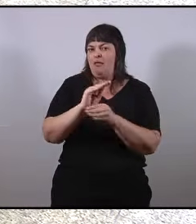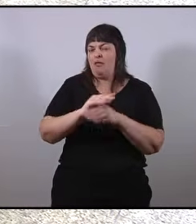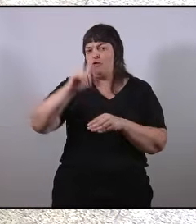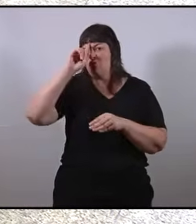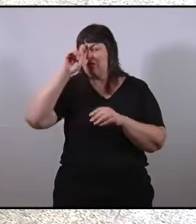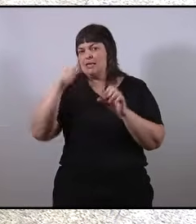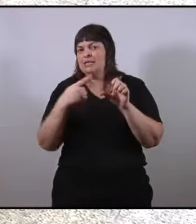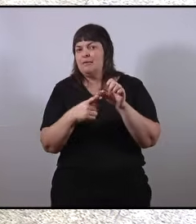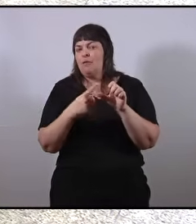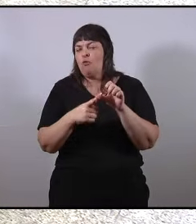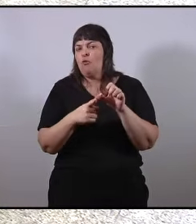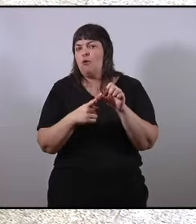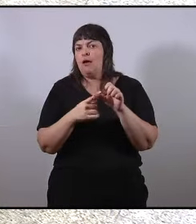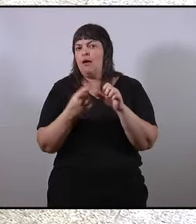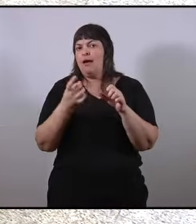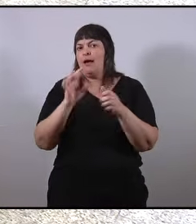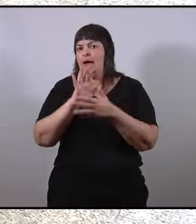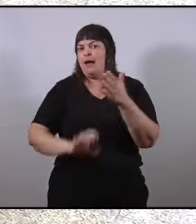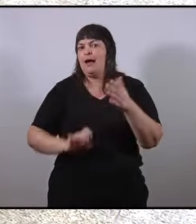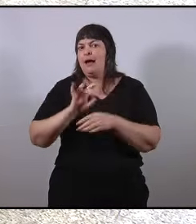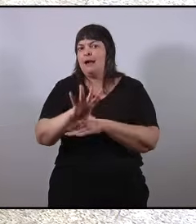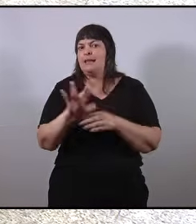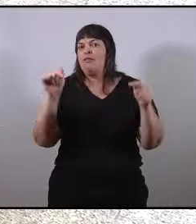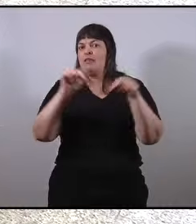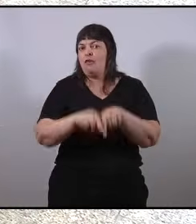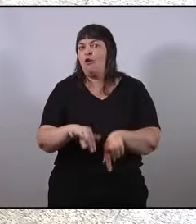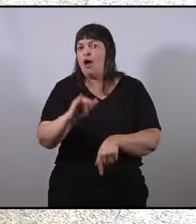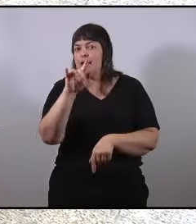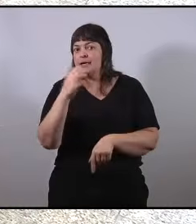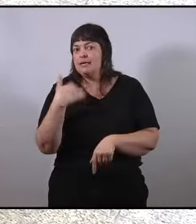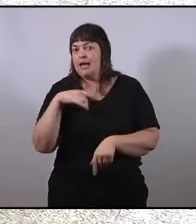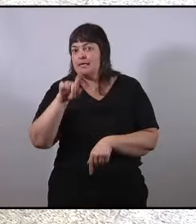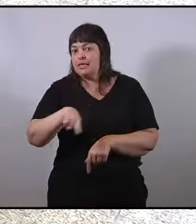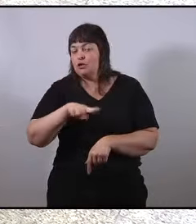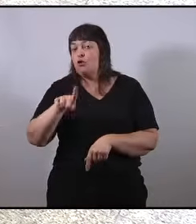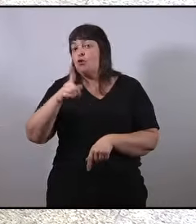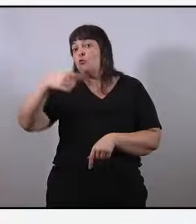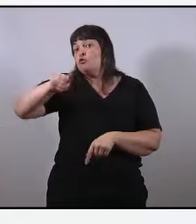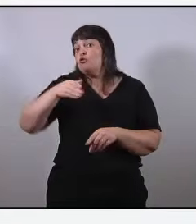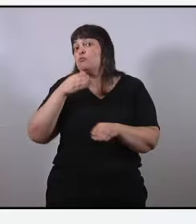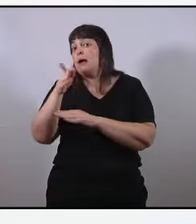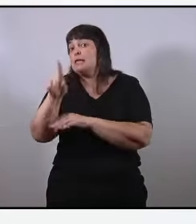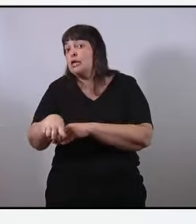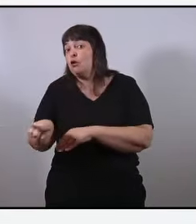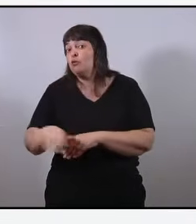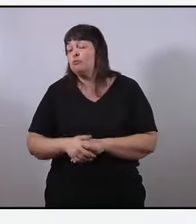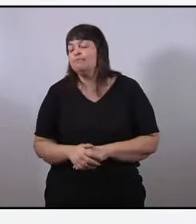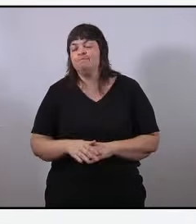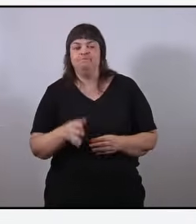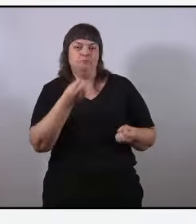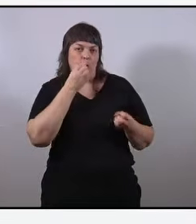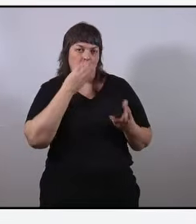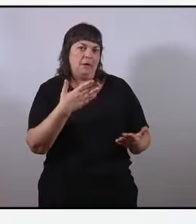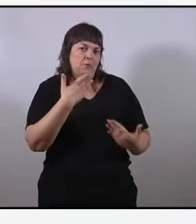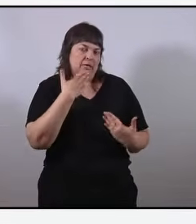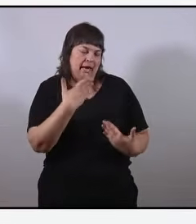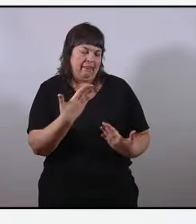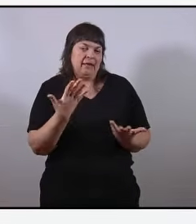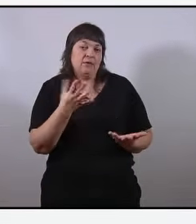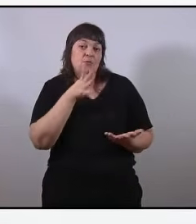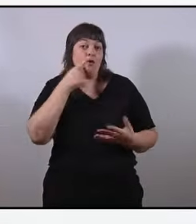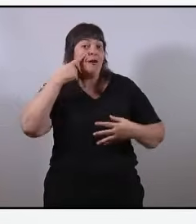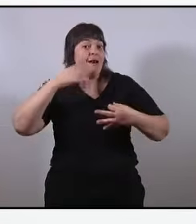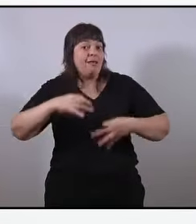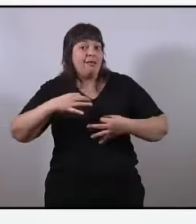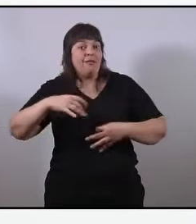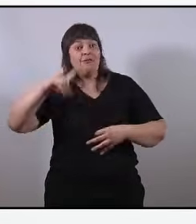Extremadura ha recibido ya esa carta, esa citación, y si piensa acudir. Muy bien, muchas gracias. Pues en realidad no sé